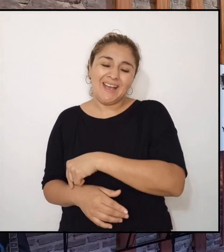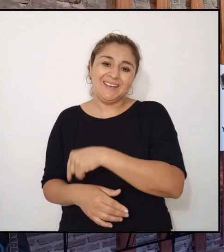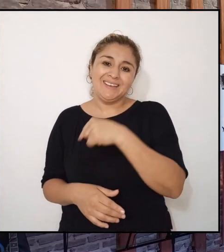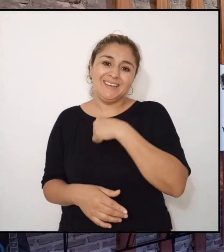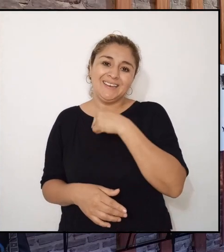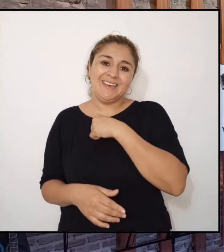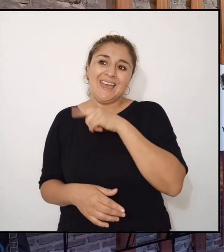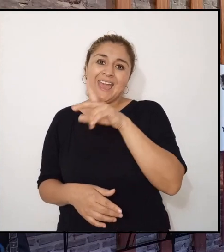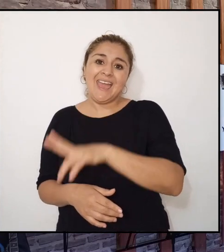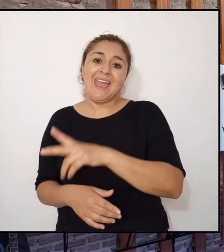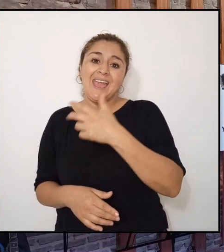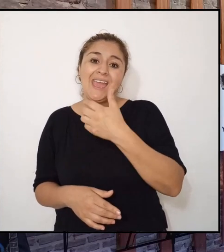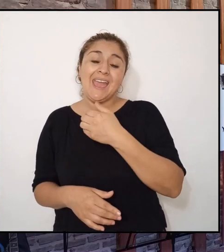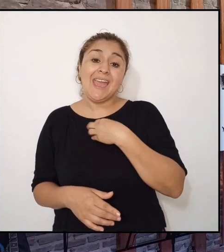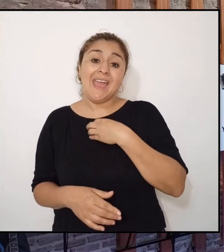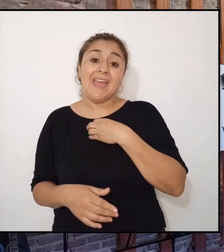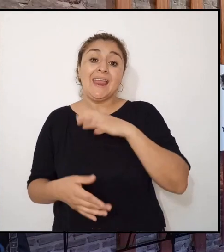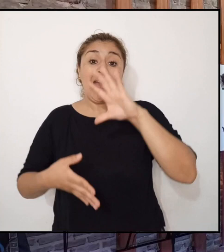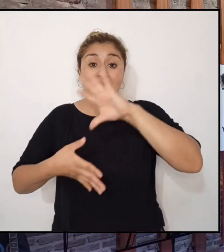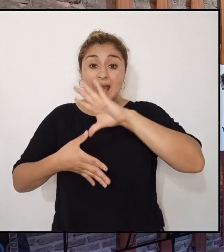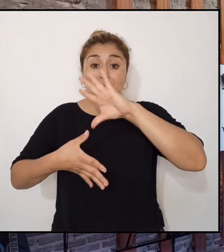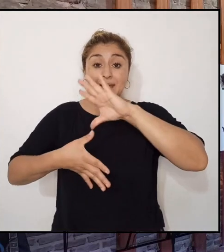Copiamos cosas, pero fueron copias.